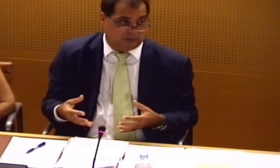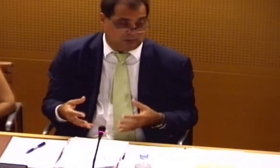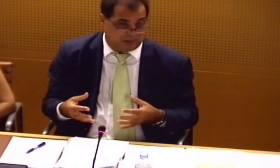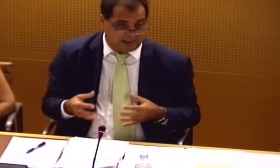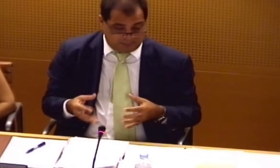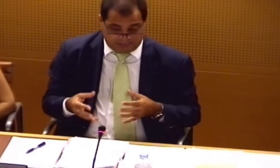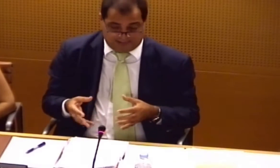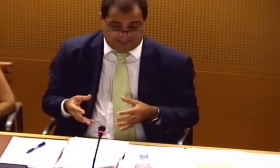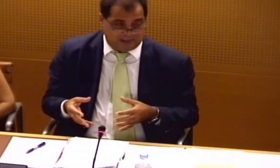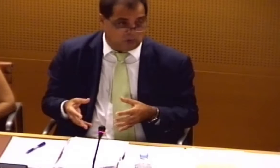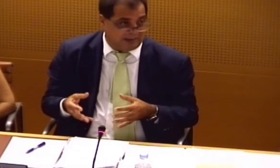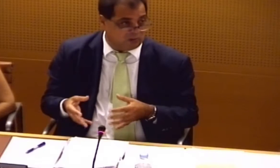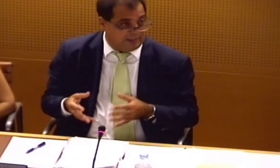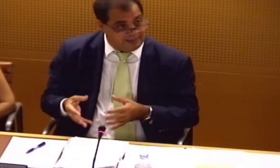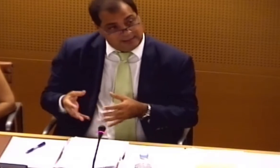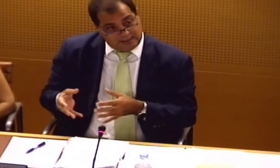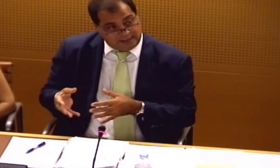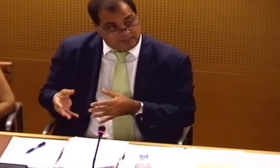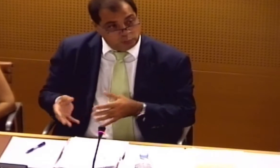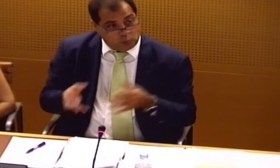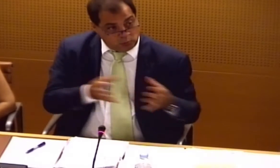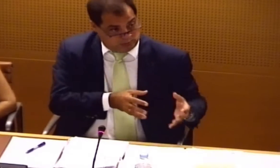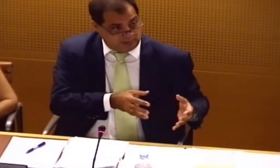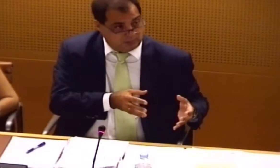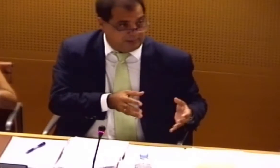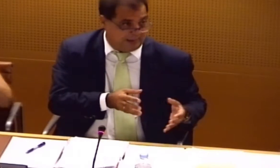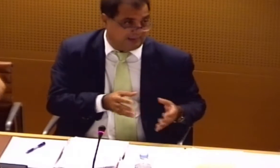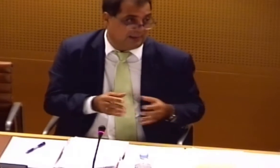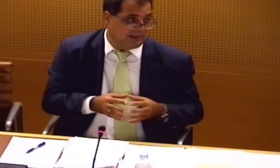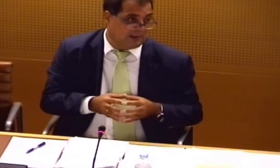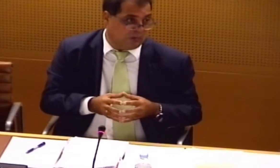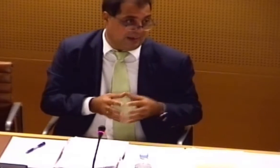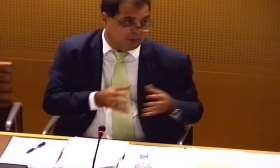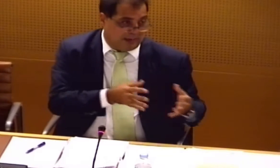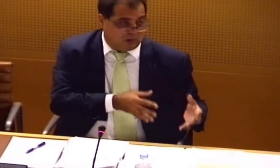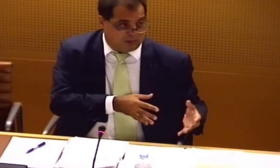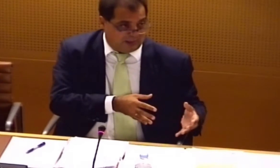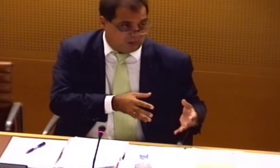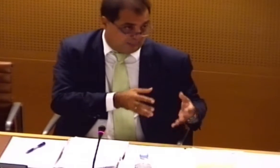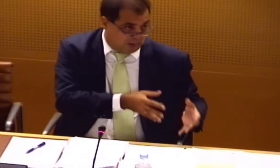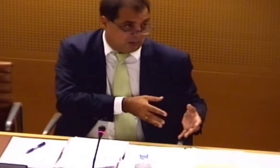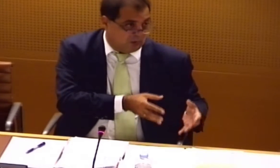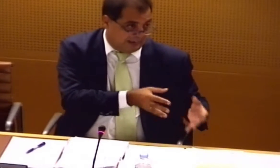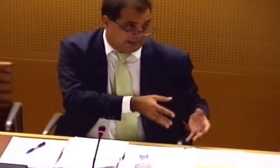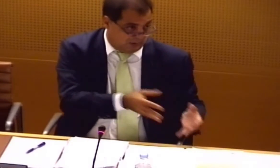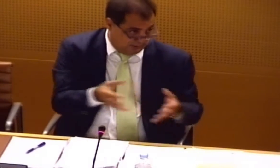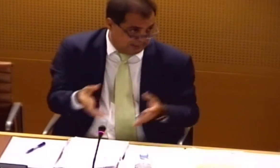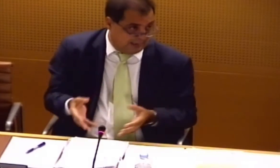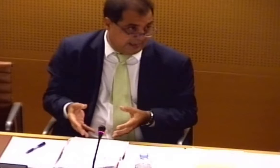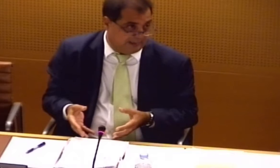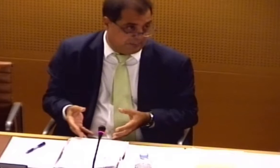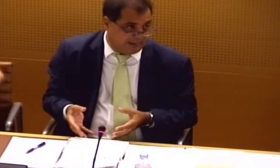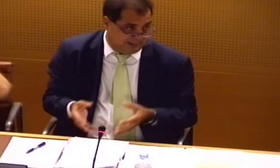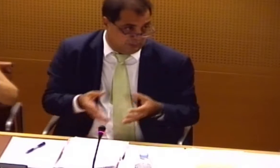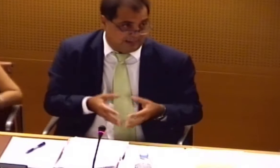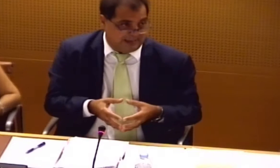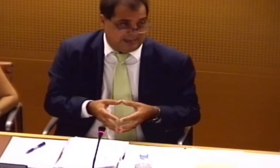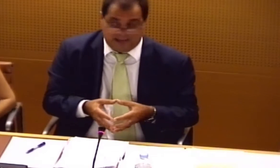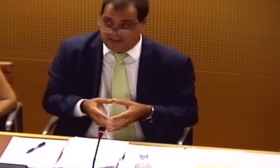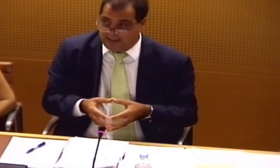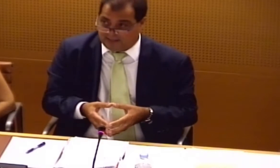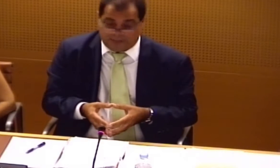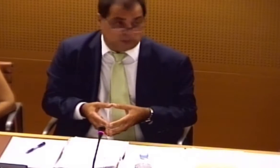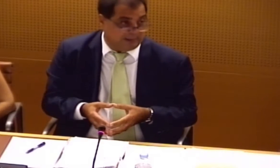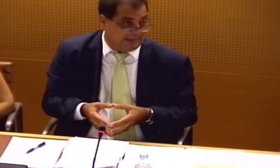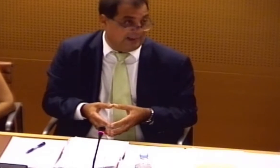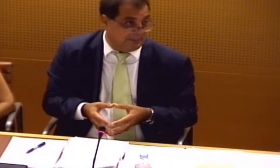proyectos. Por lo tanto, precisamente no es una casualidad que el punto 1 se hubiera acordado o aprobado con antelación a este expediente, porque así